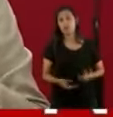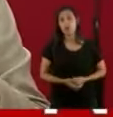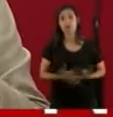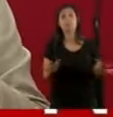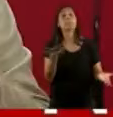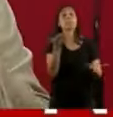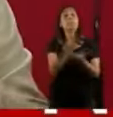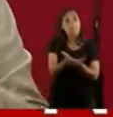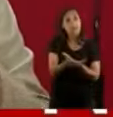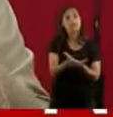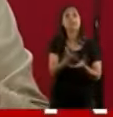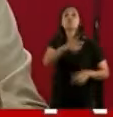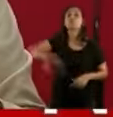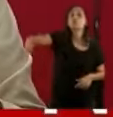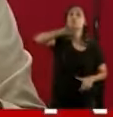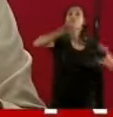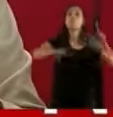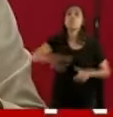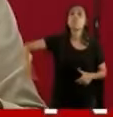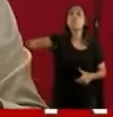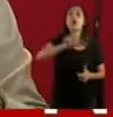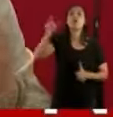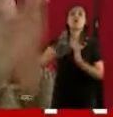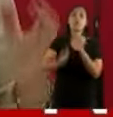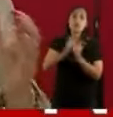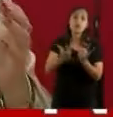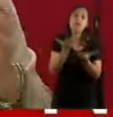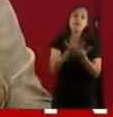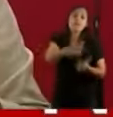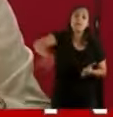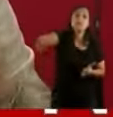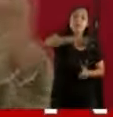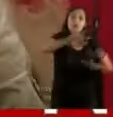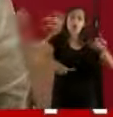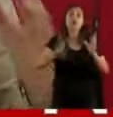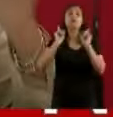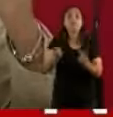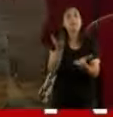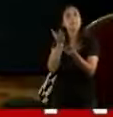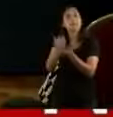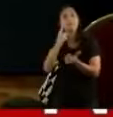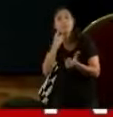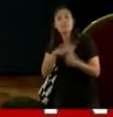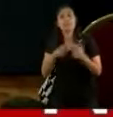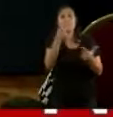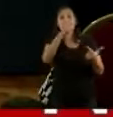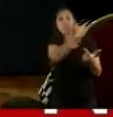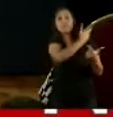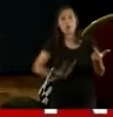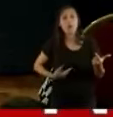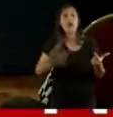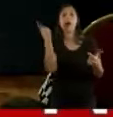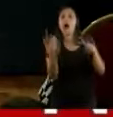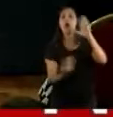Le pedimos al pueblo de Rosario, mediante su intendente, su gobernador, su vicegobernadora,